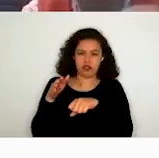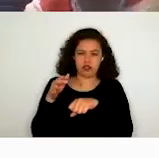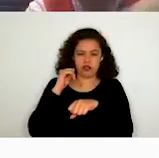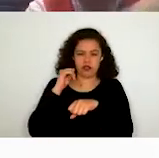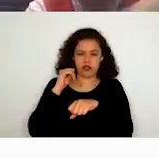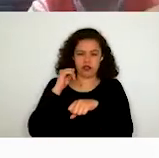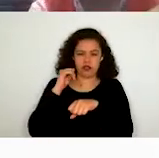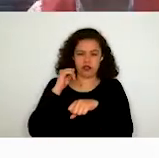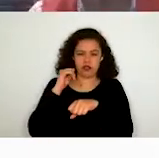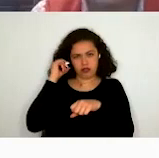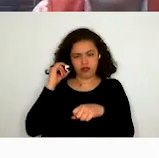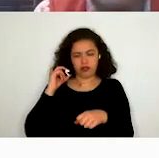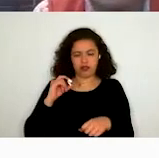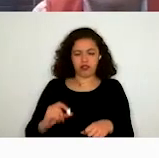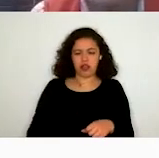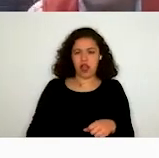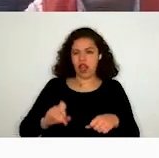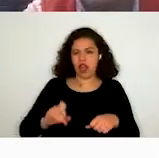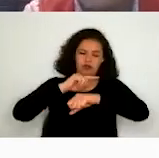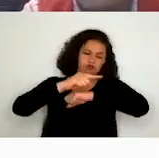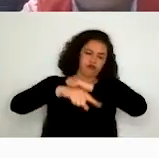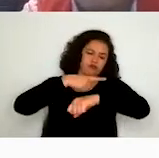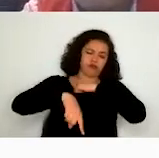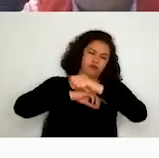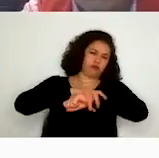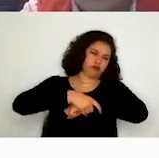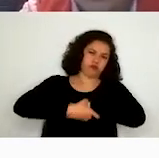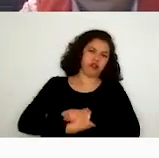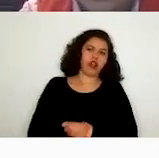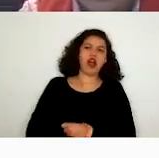con algún brazalete, con alguna